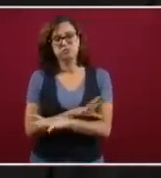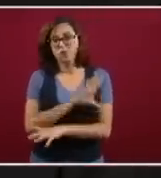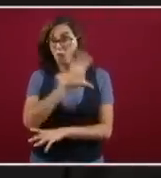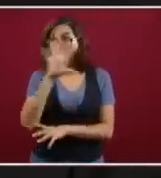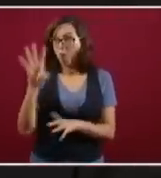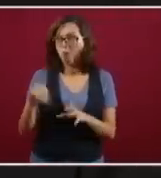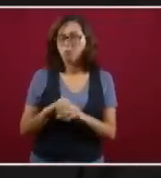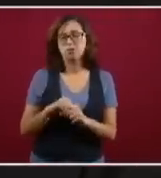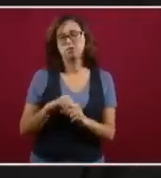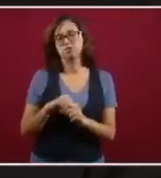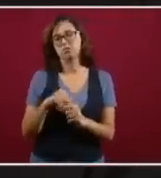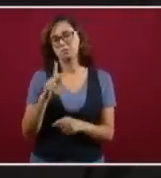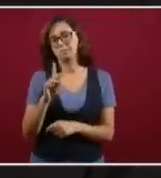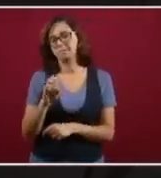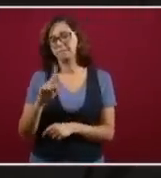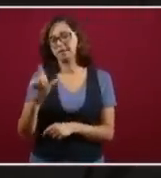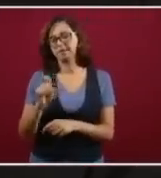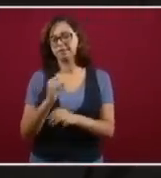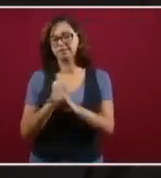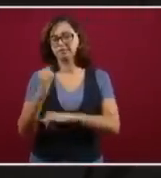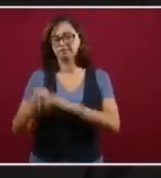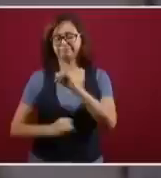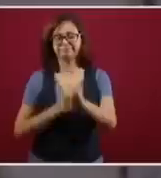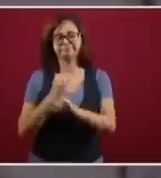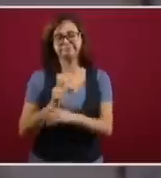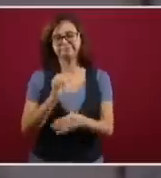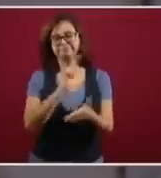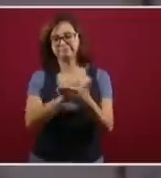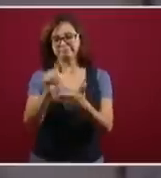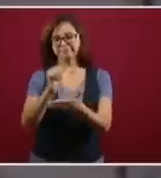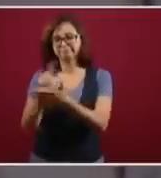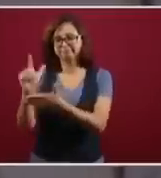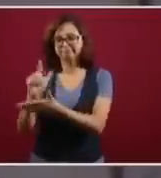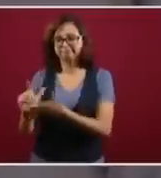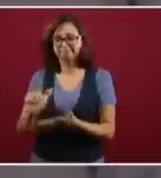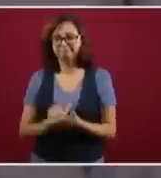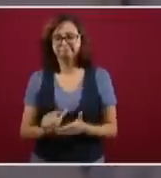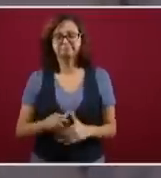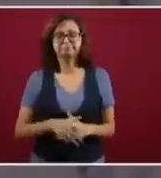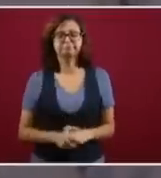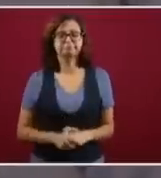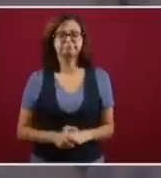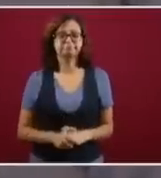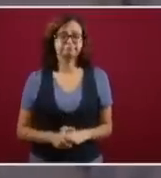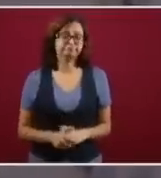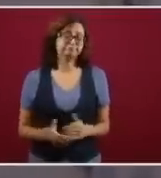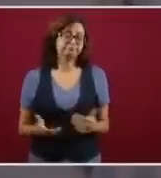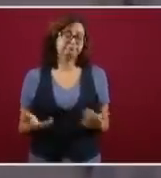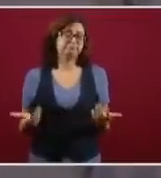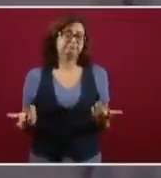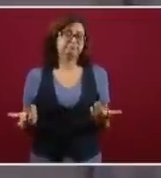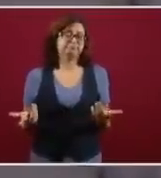Pemex Internacional. Es que